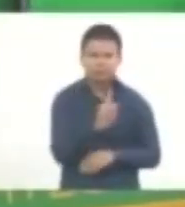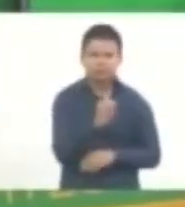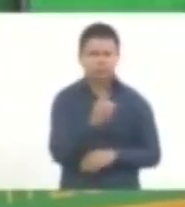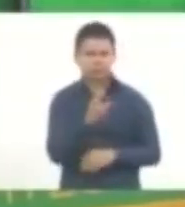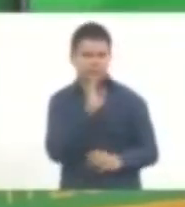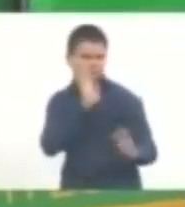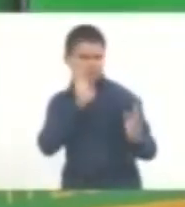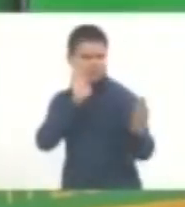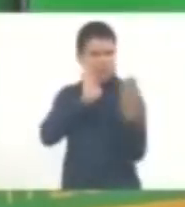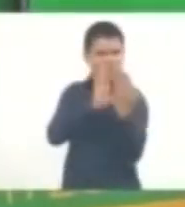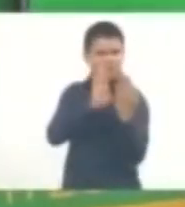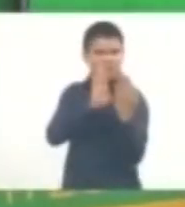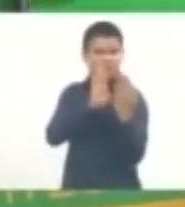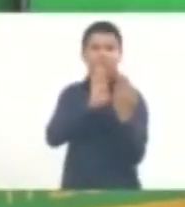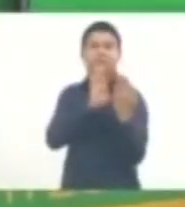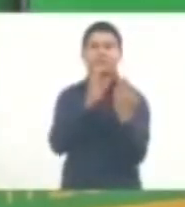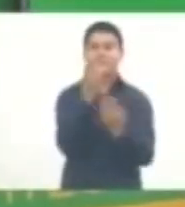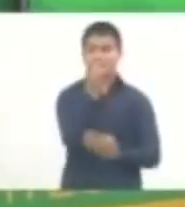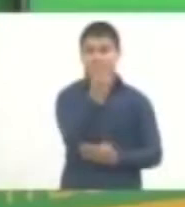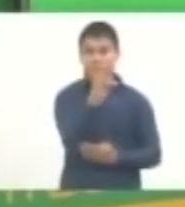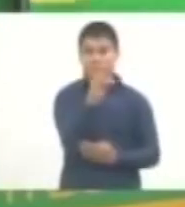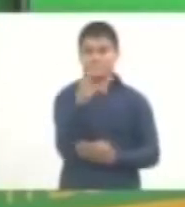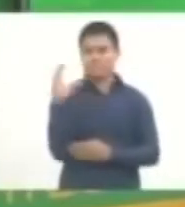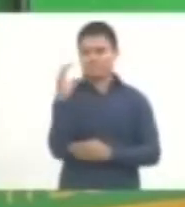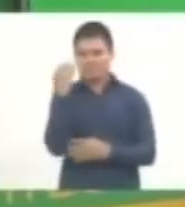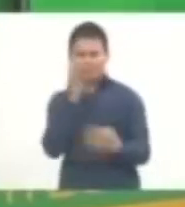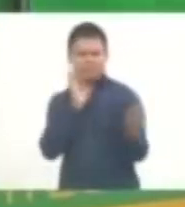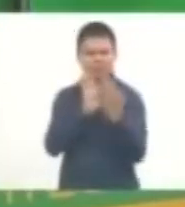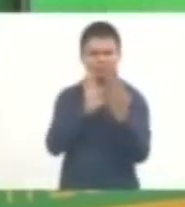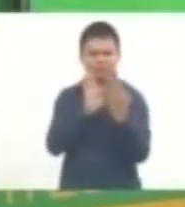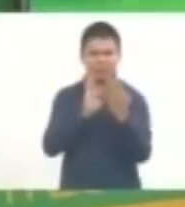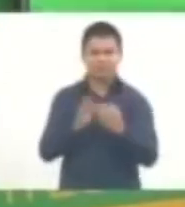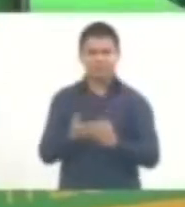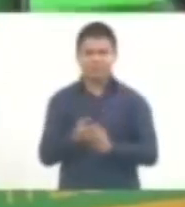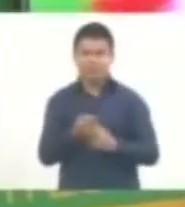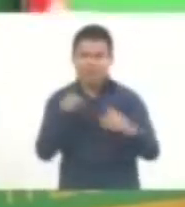rival con el que él debutó con la selección nacional y le marcó un